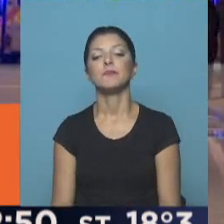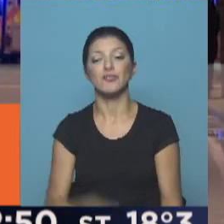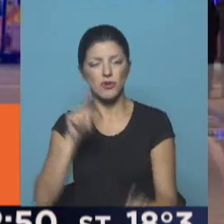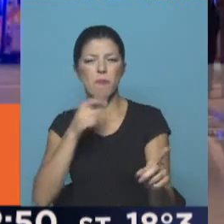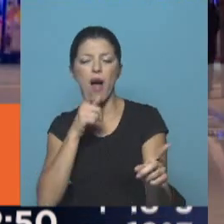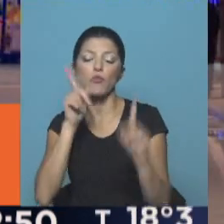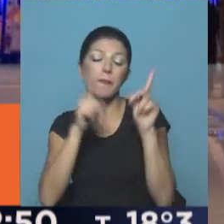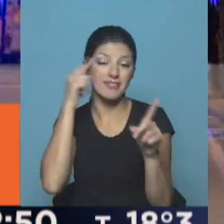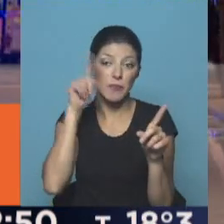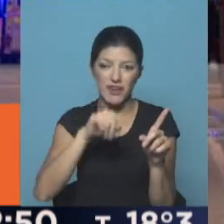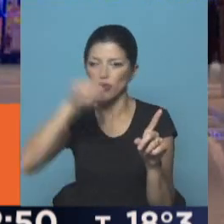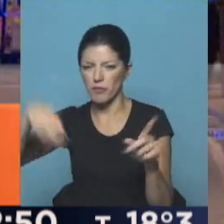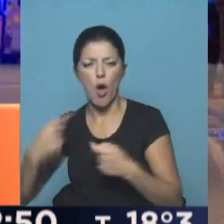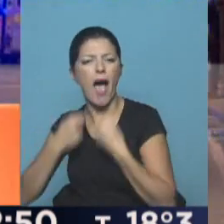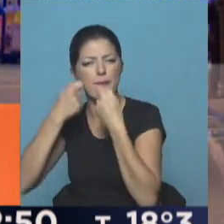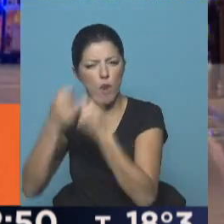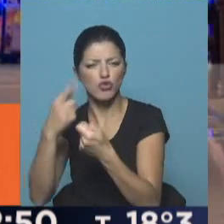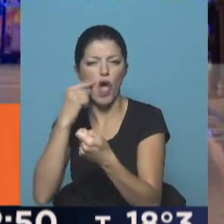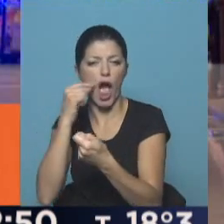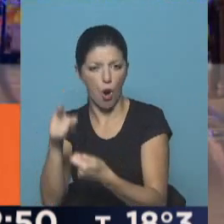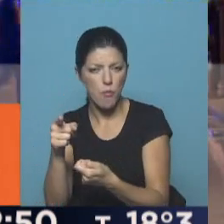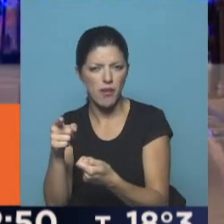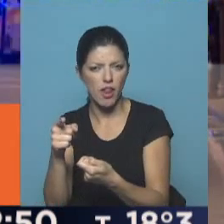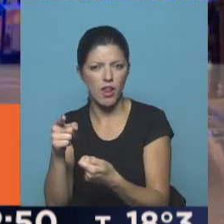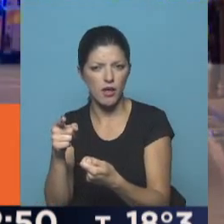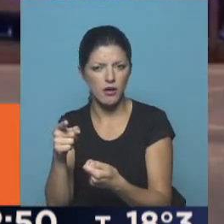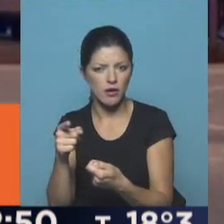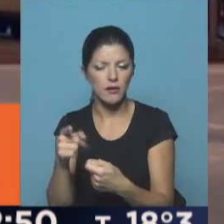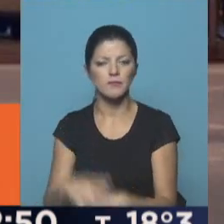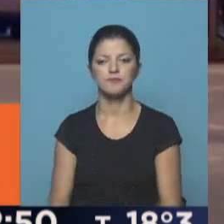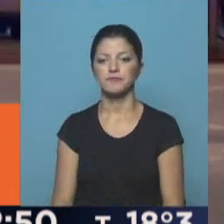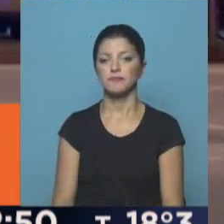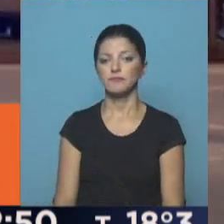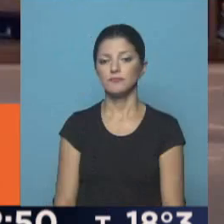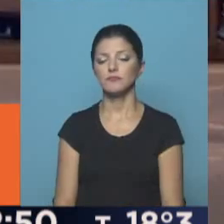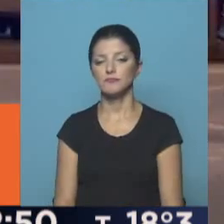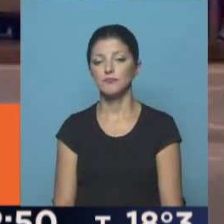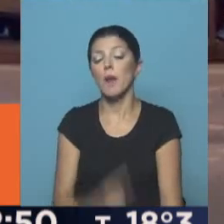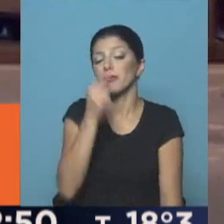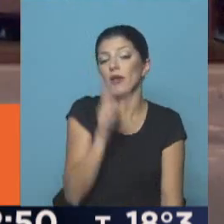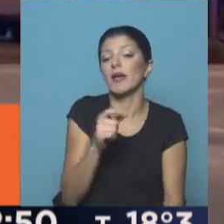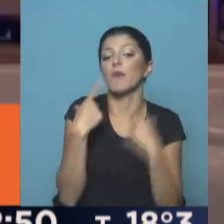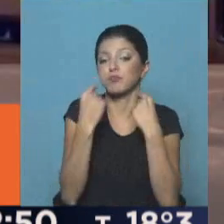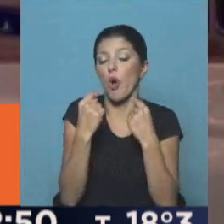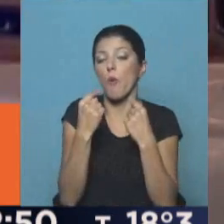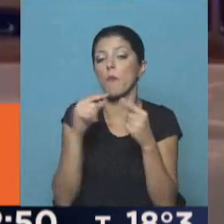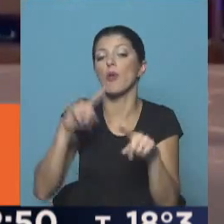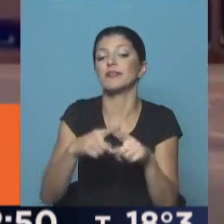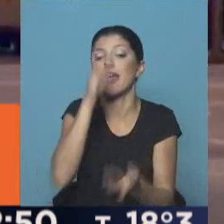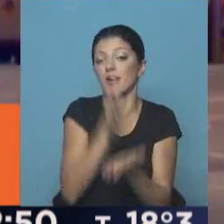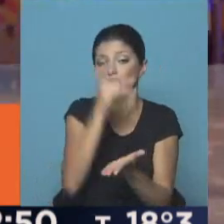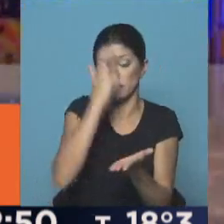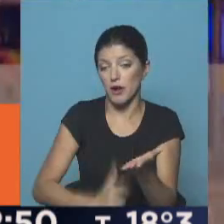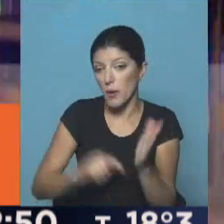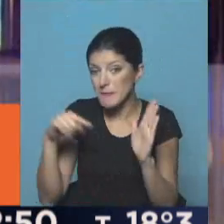es decir, para alguien que salió a criticar hasta la política de derechos humanos. Sin embargo... Sí, sin embargo, lo